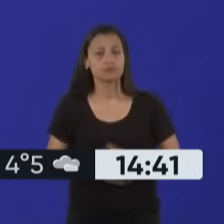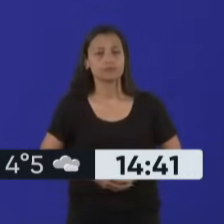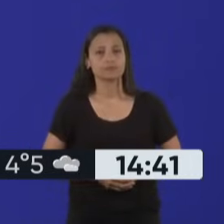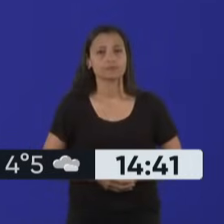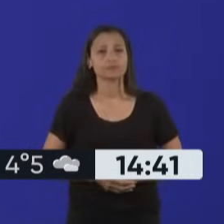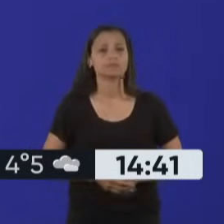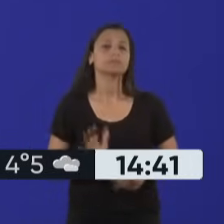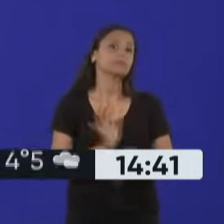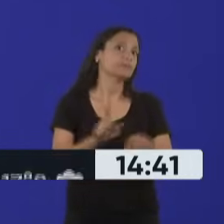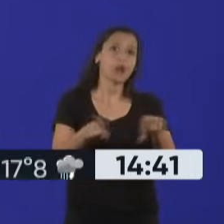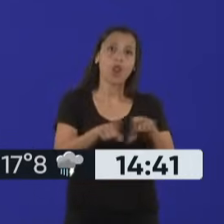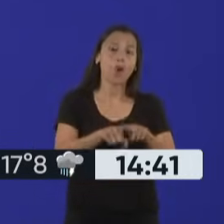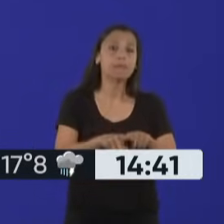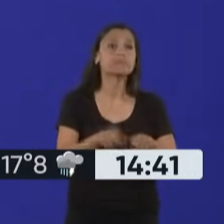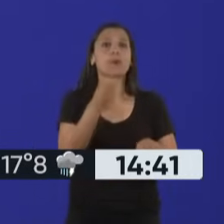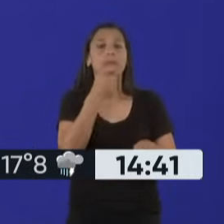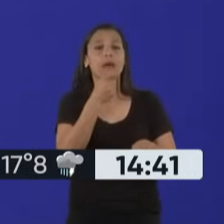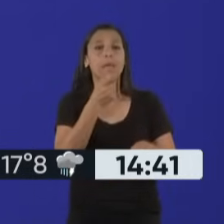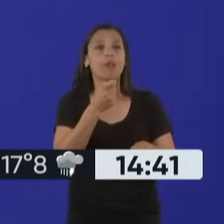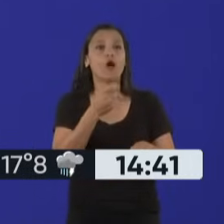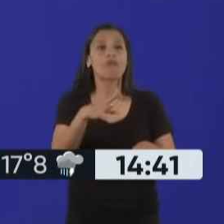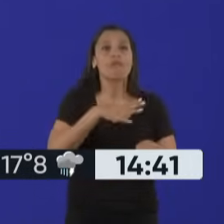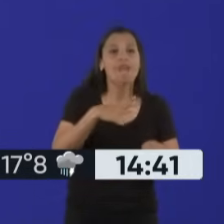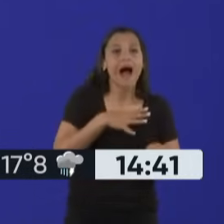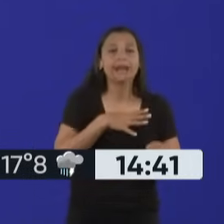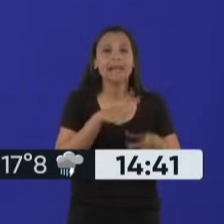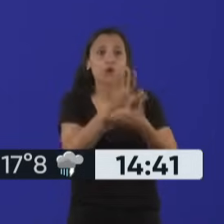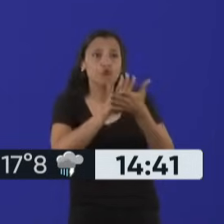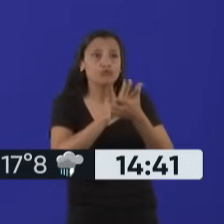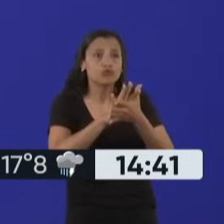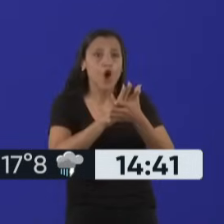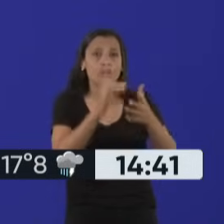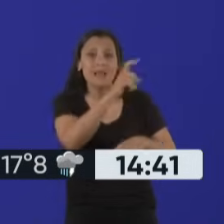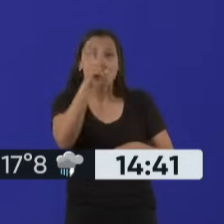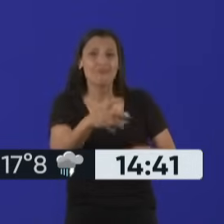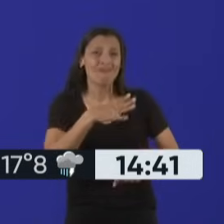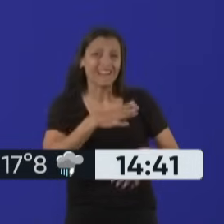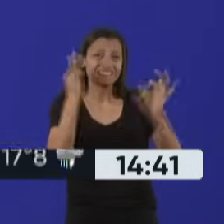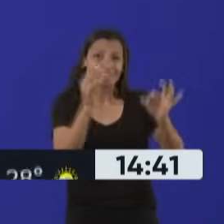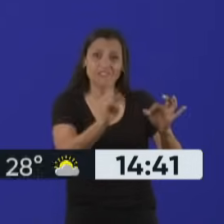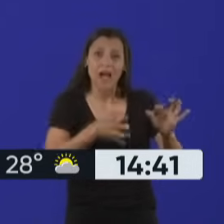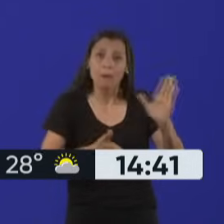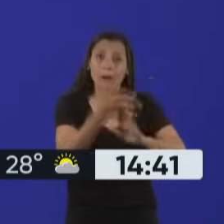Digamos, es como estar a mitad de camino. Digo, la realidad es que